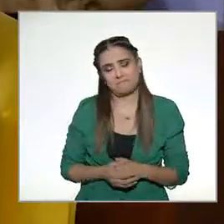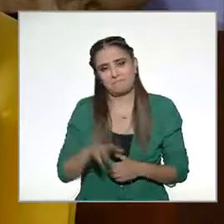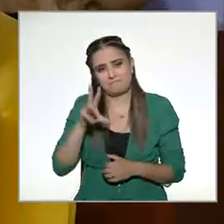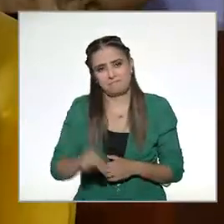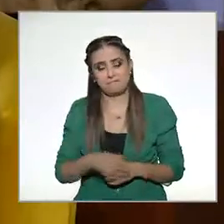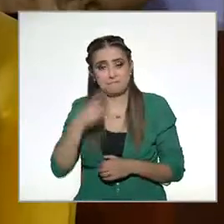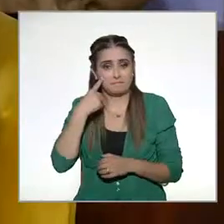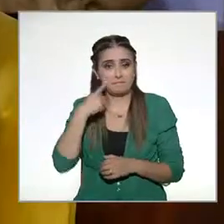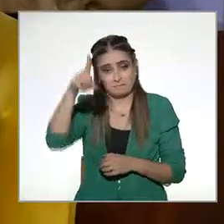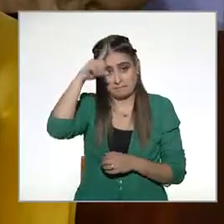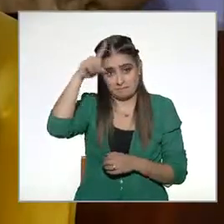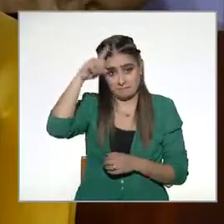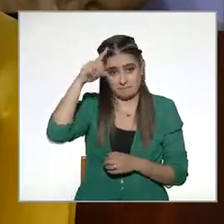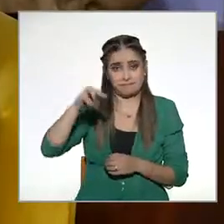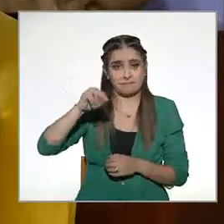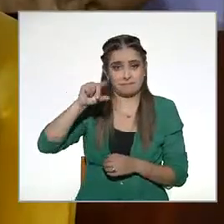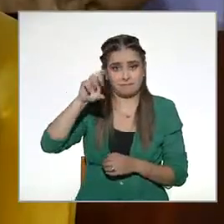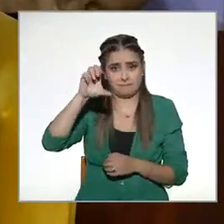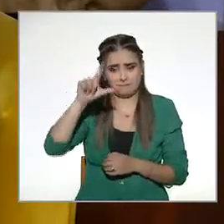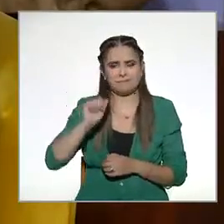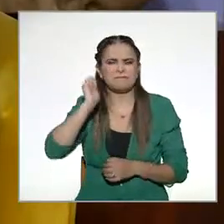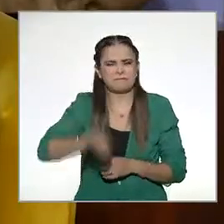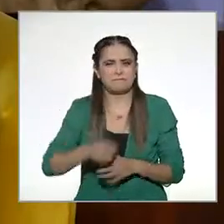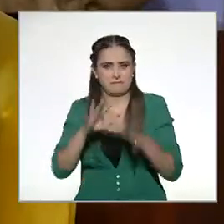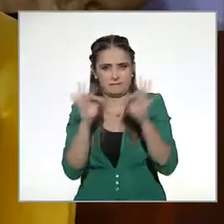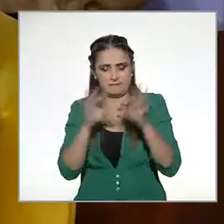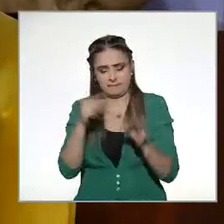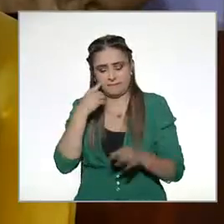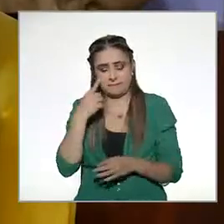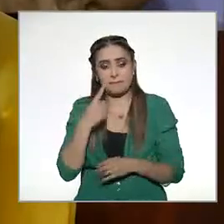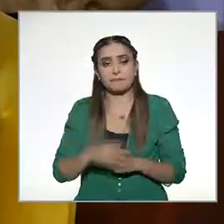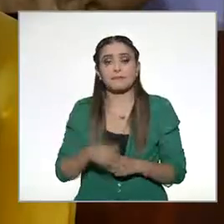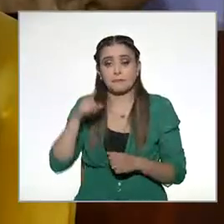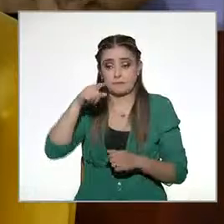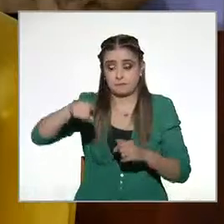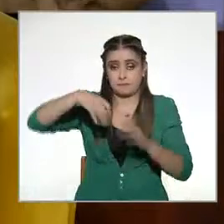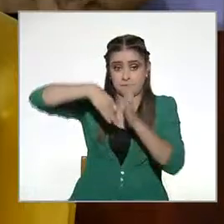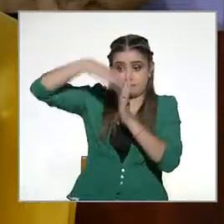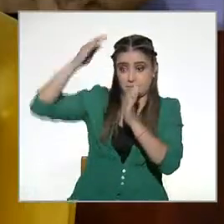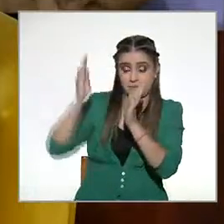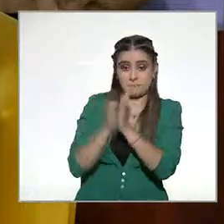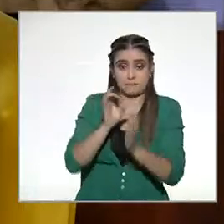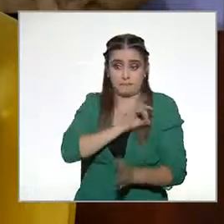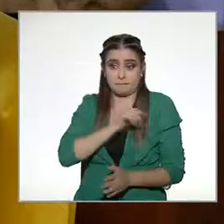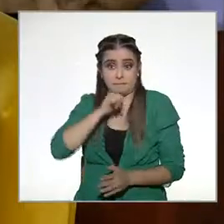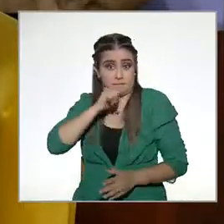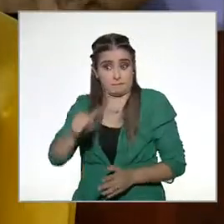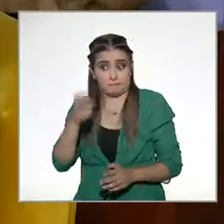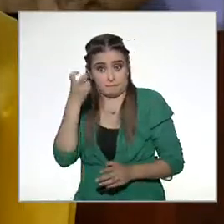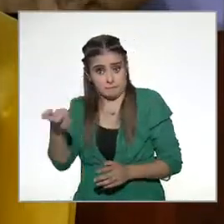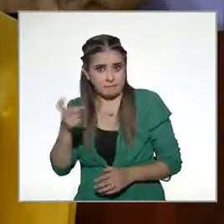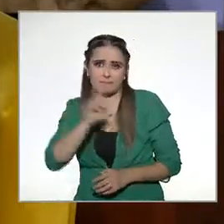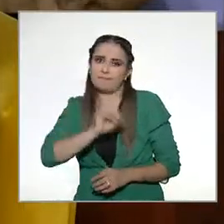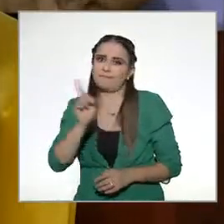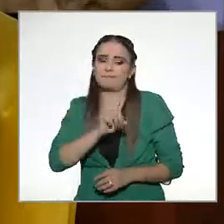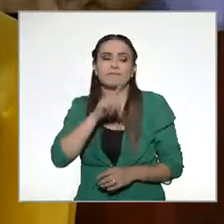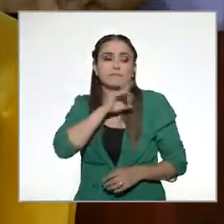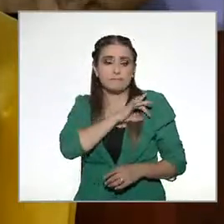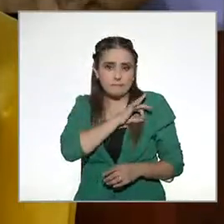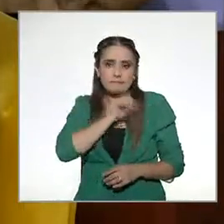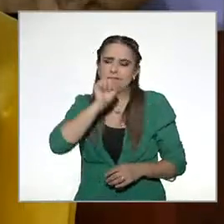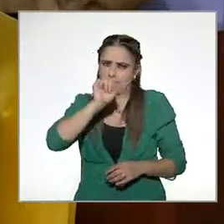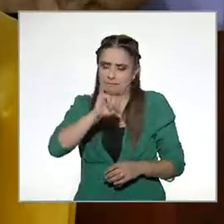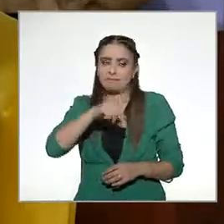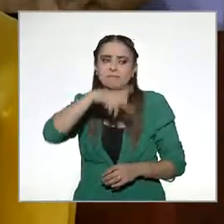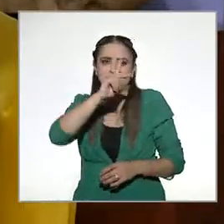Nelson Mandela que engloba muy bien lo que les quiero compartir. No es más valiente quien no tiene miedo, sino quien sabe conquistarlo. Y es que sí,